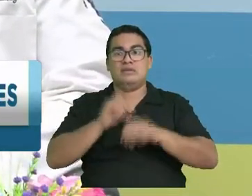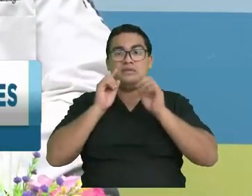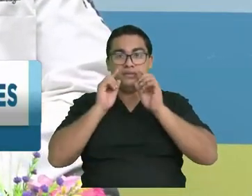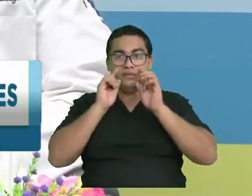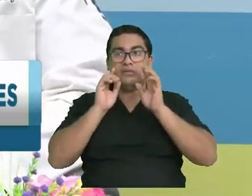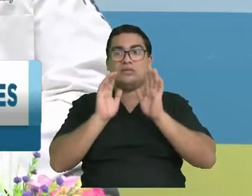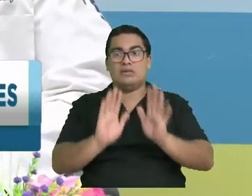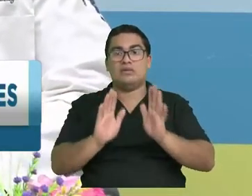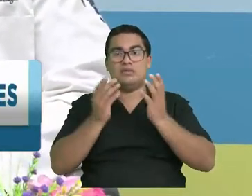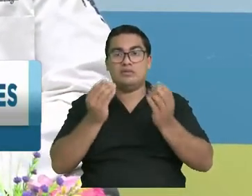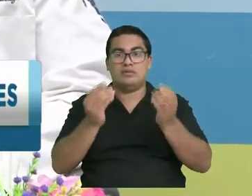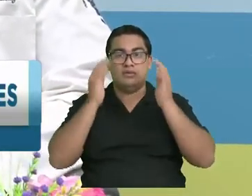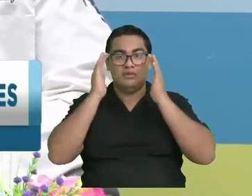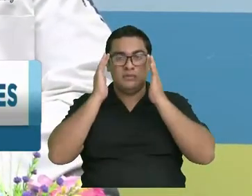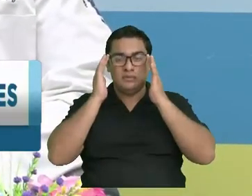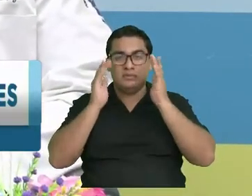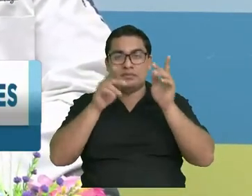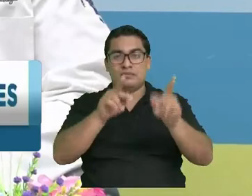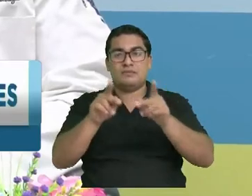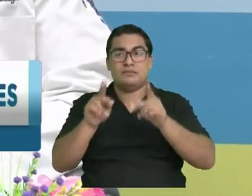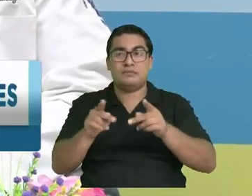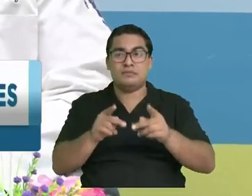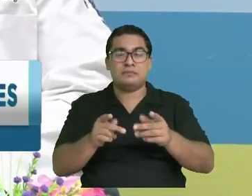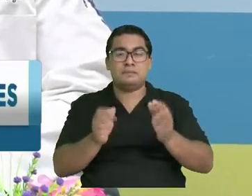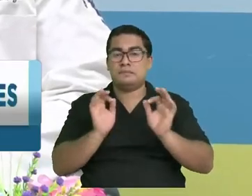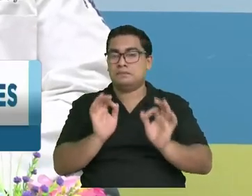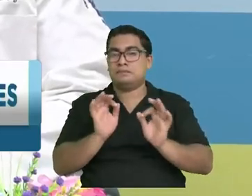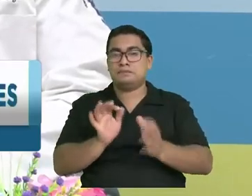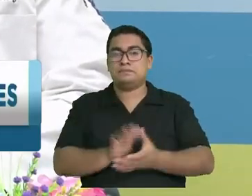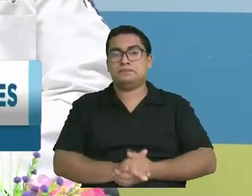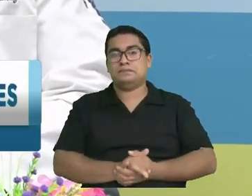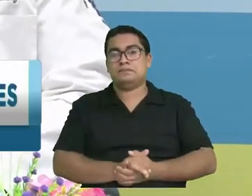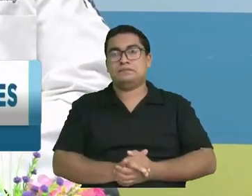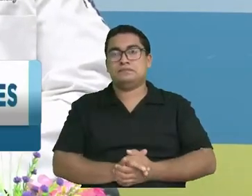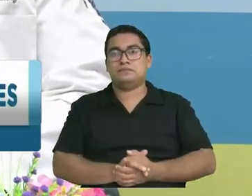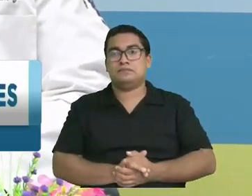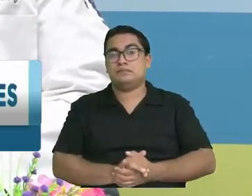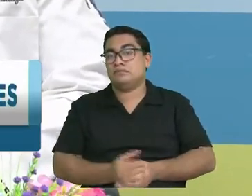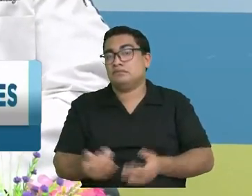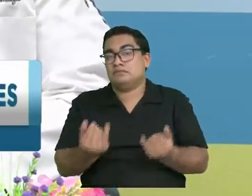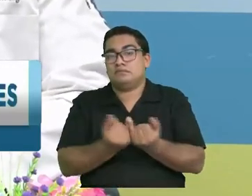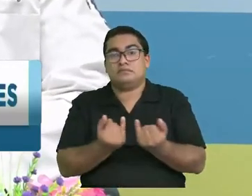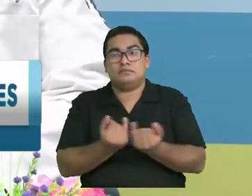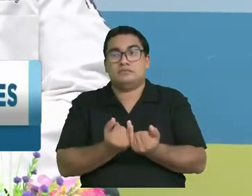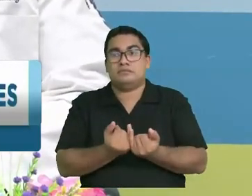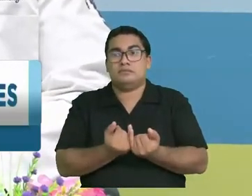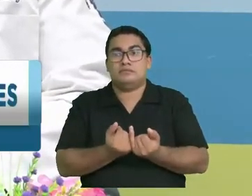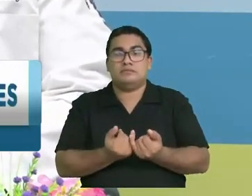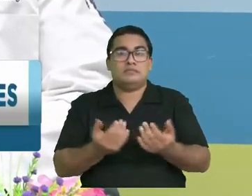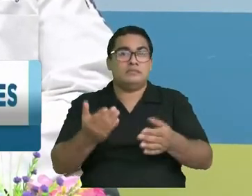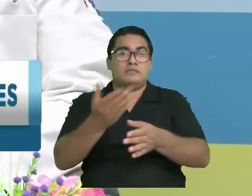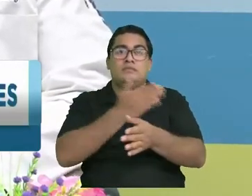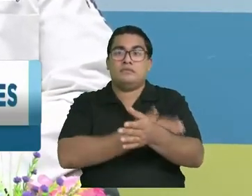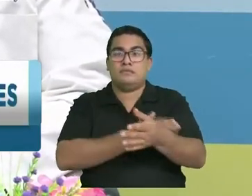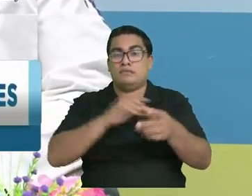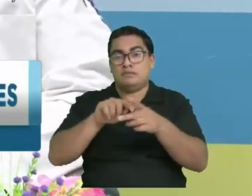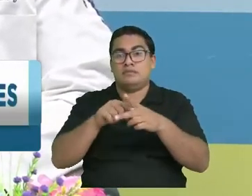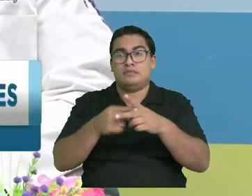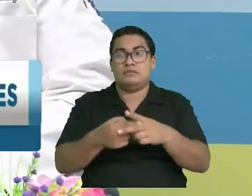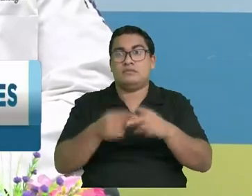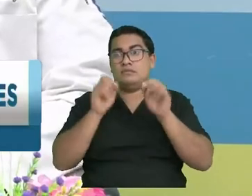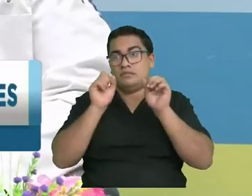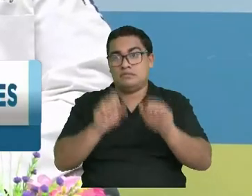esa afectación progrese y no va a pasar a más. Entonces, como todo tratamiento, en etapas iniciales puede tener